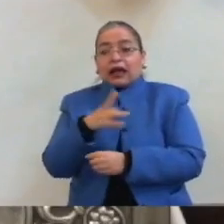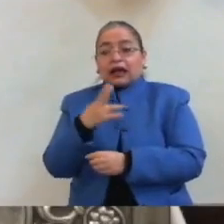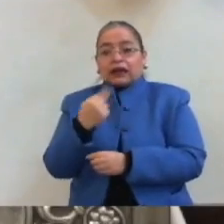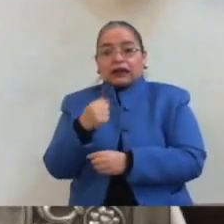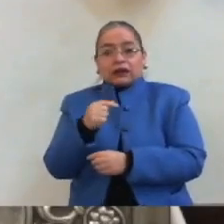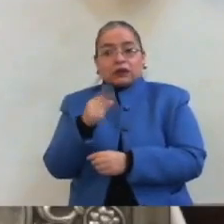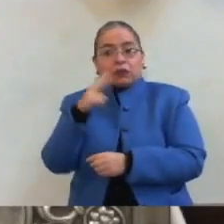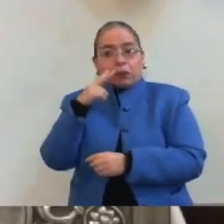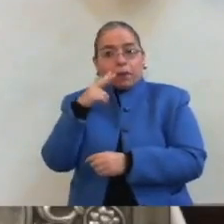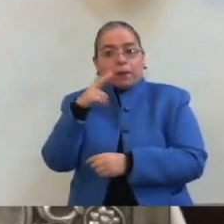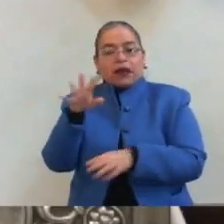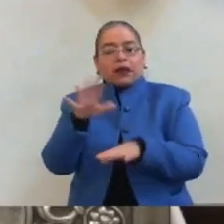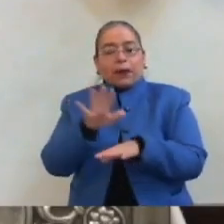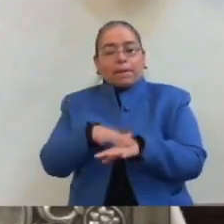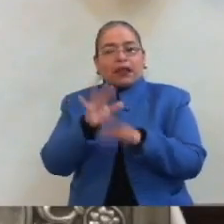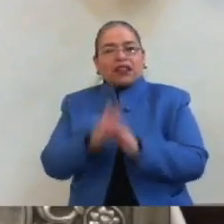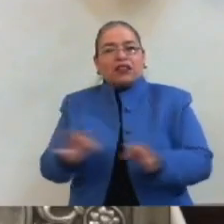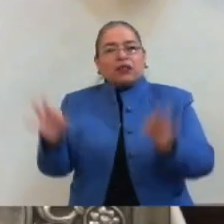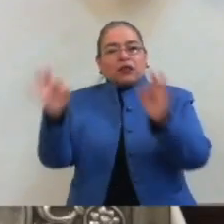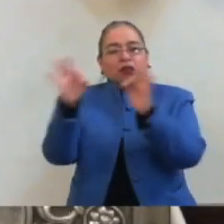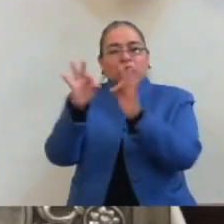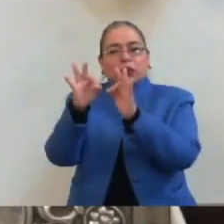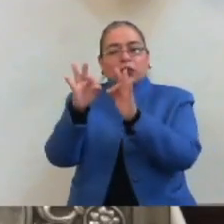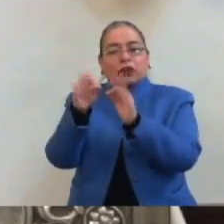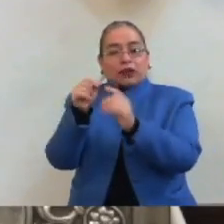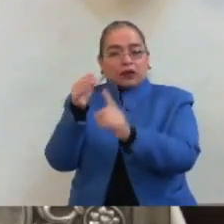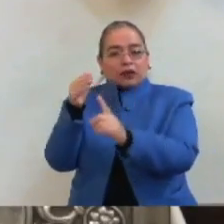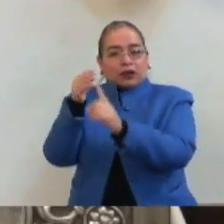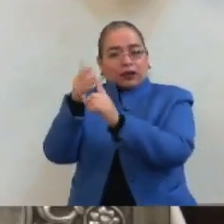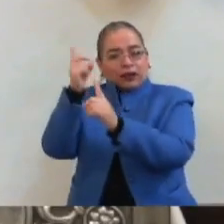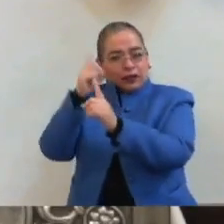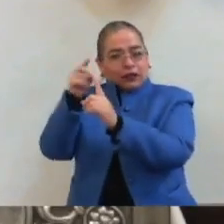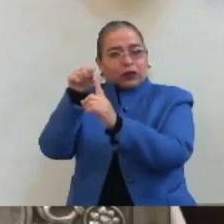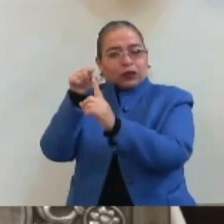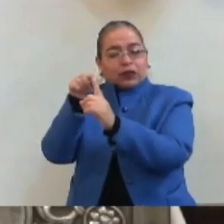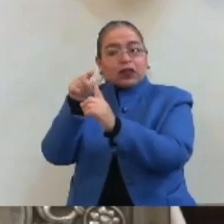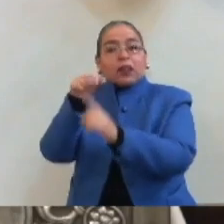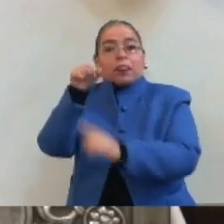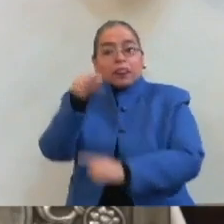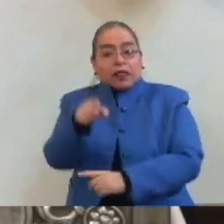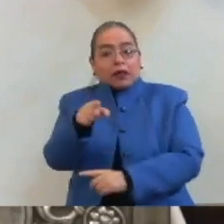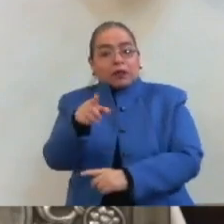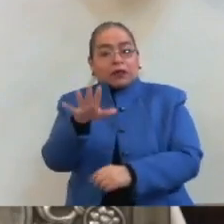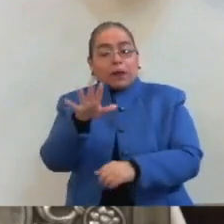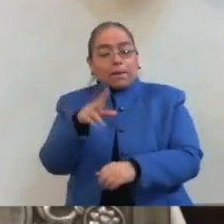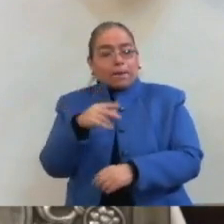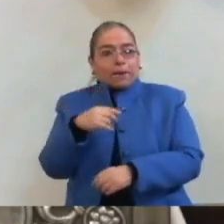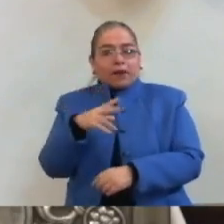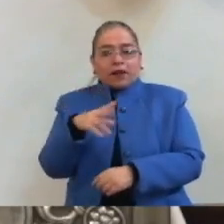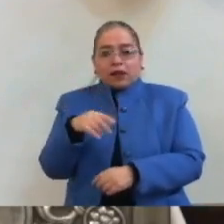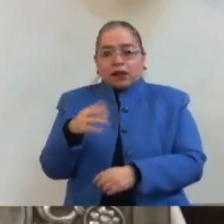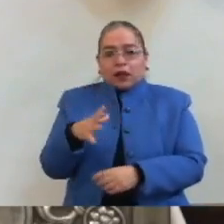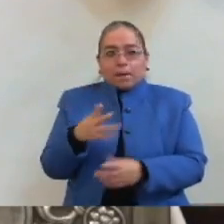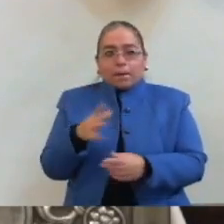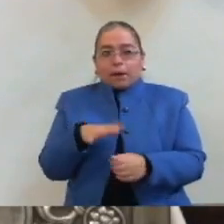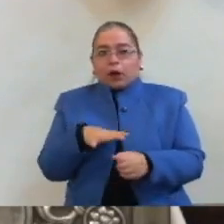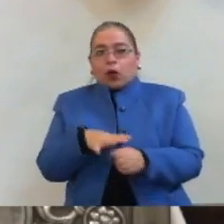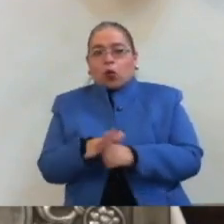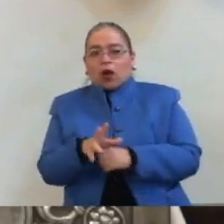importante y también distinguir lo que es secundario